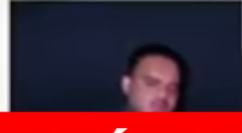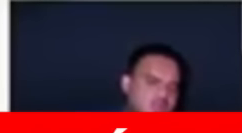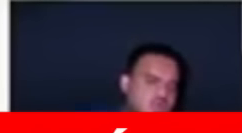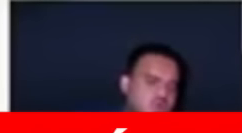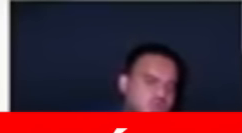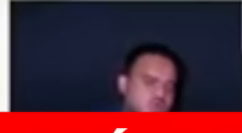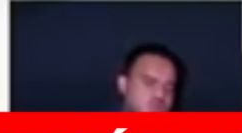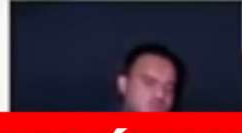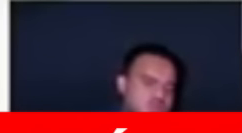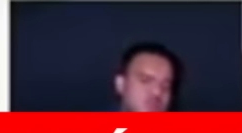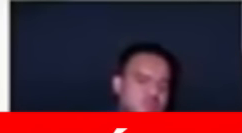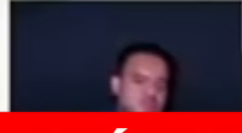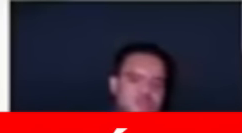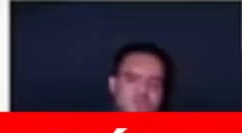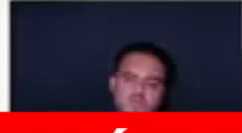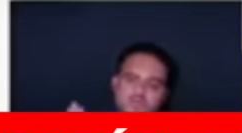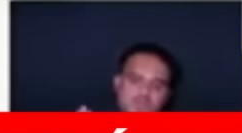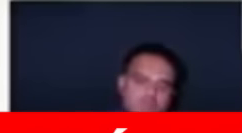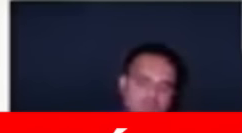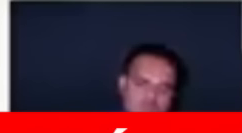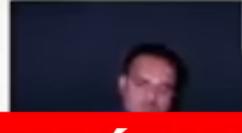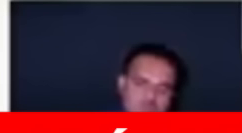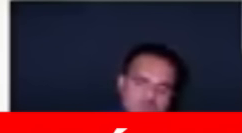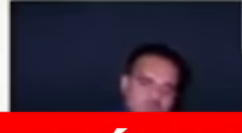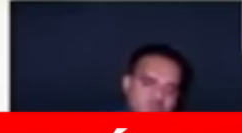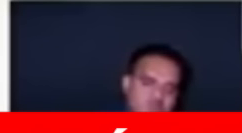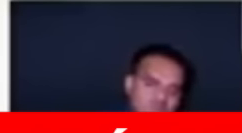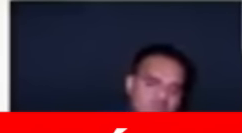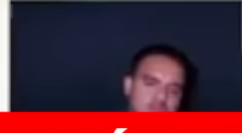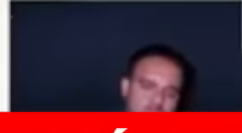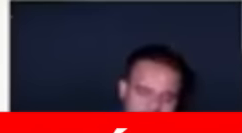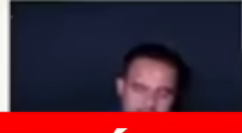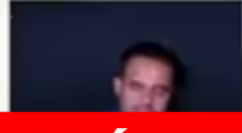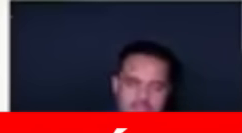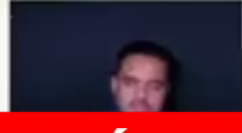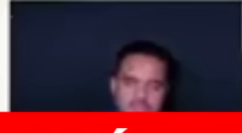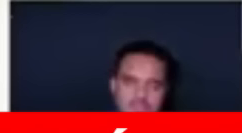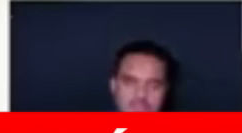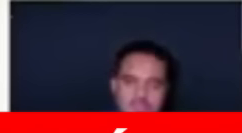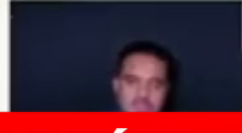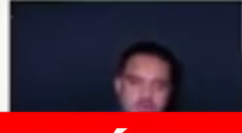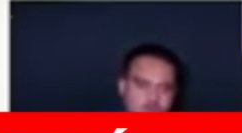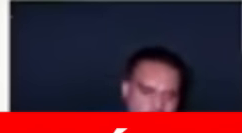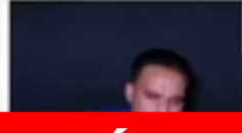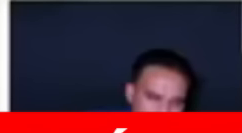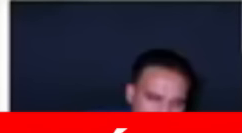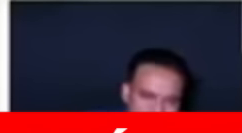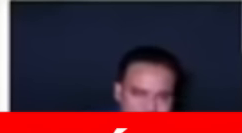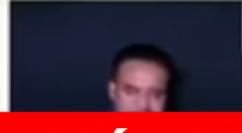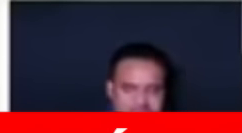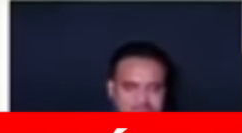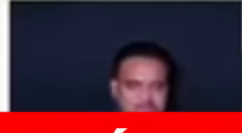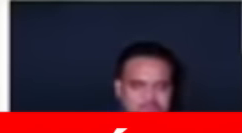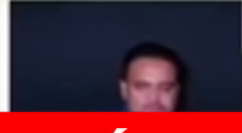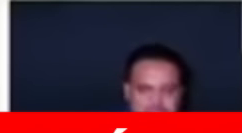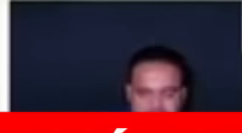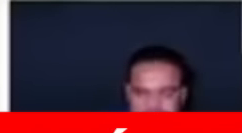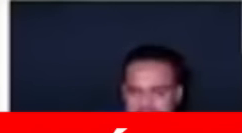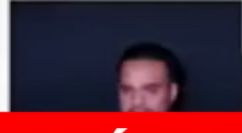extorsionados, de los desplazados y ayudar a sanar las heridas que lastiman nuestro país.